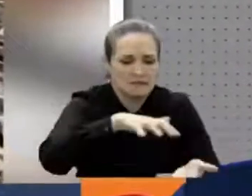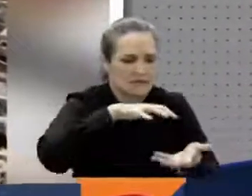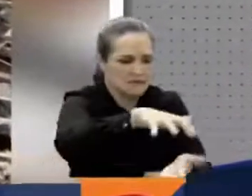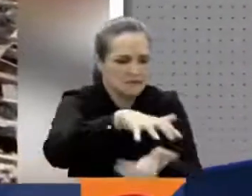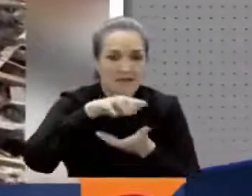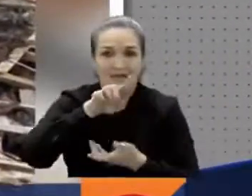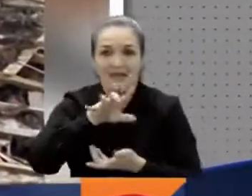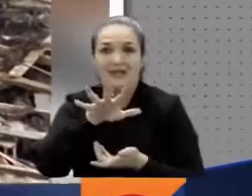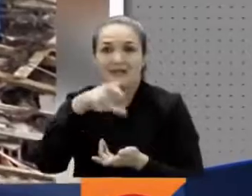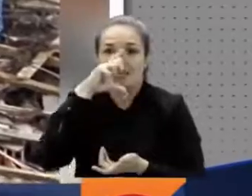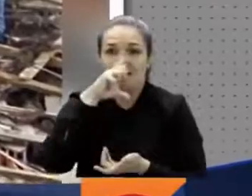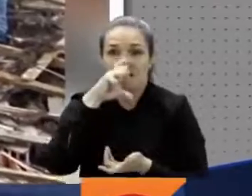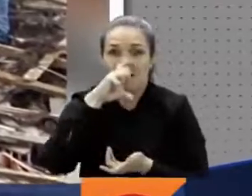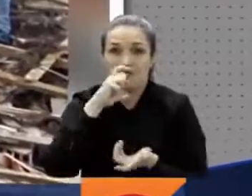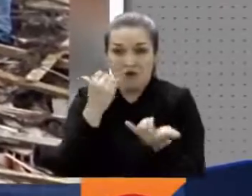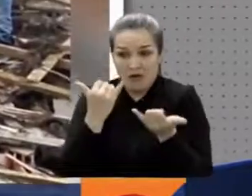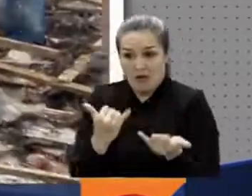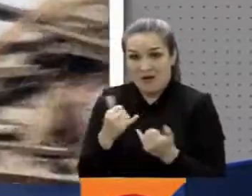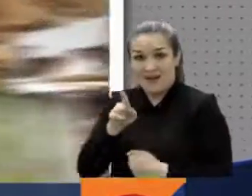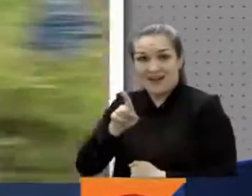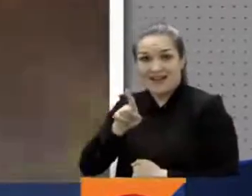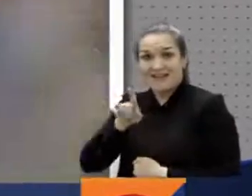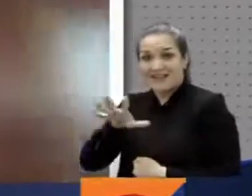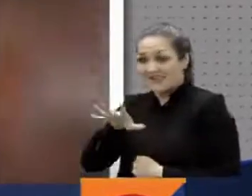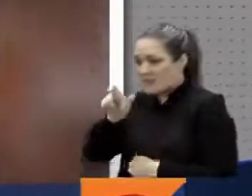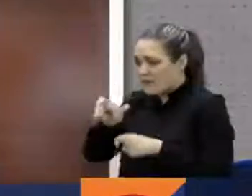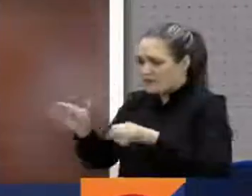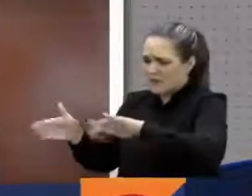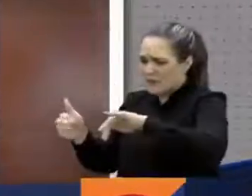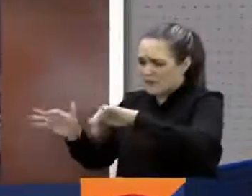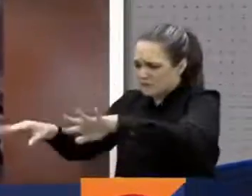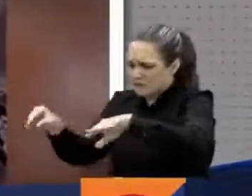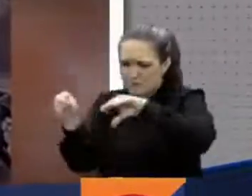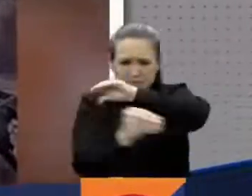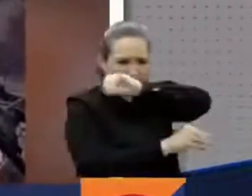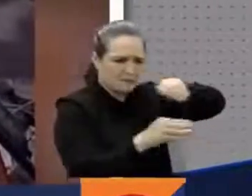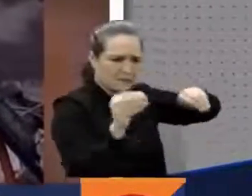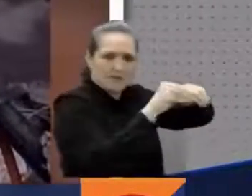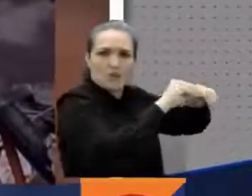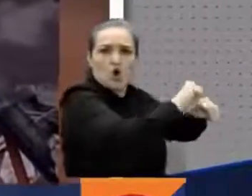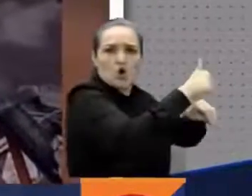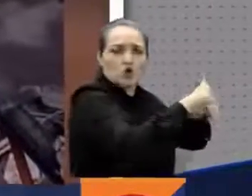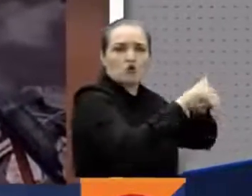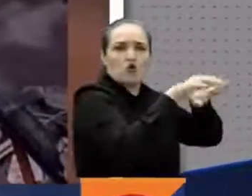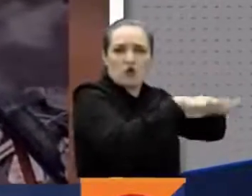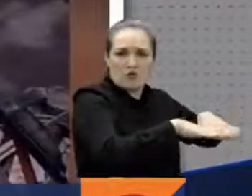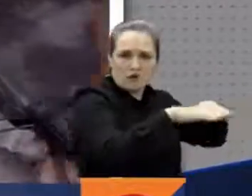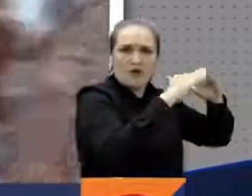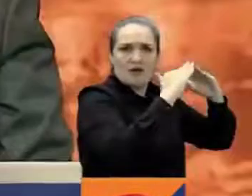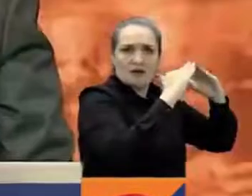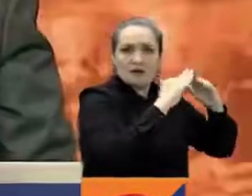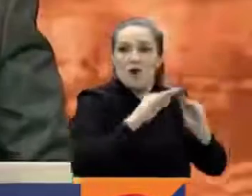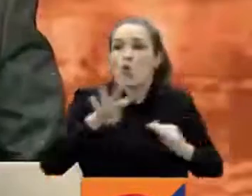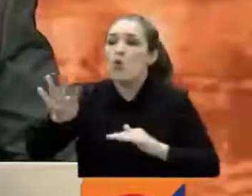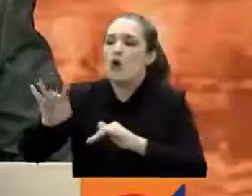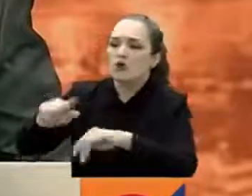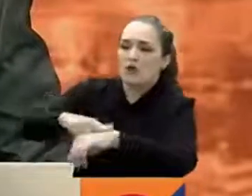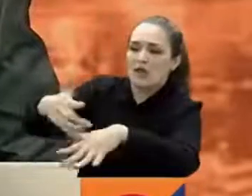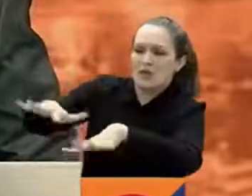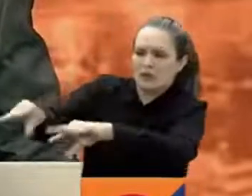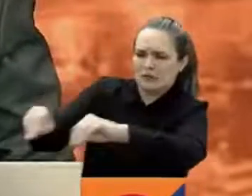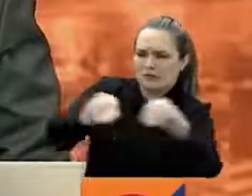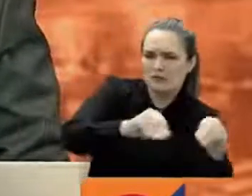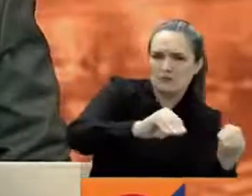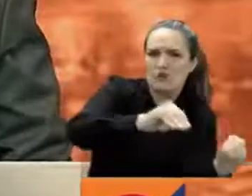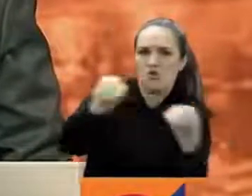autoridades realizaron 5 evacuaciones definitivas y 4 temporales. No se registraron personas lesionadas.